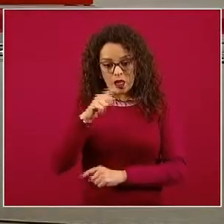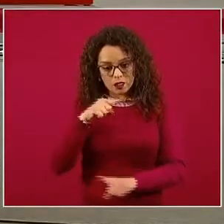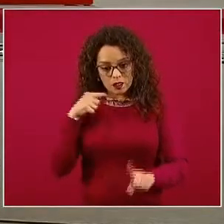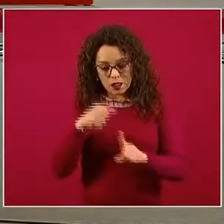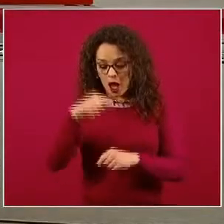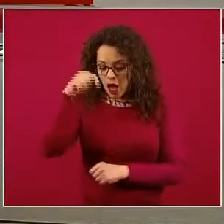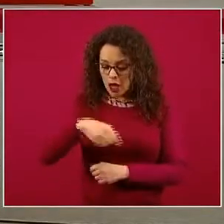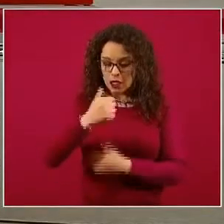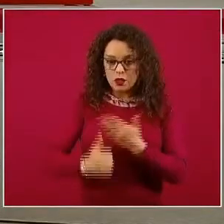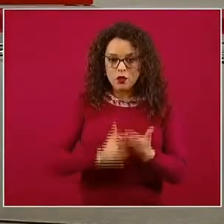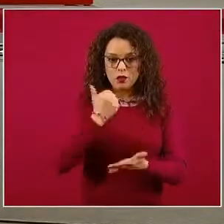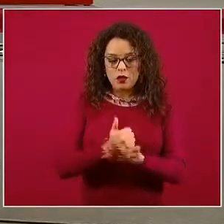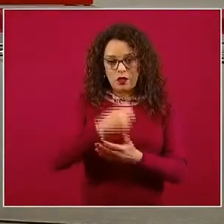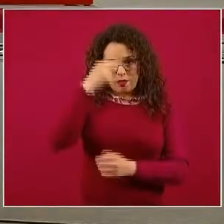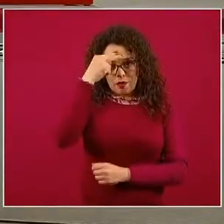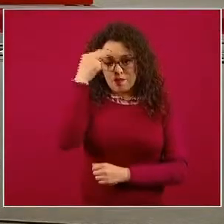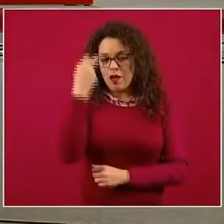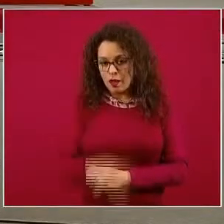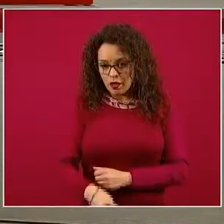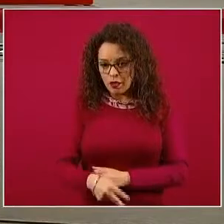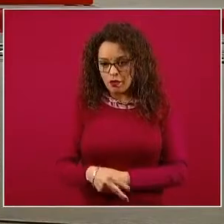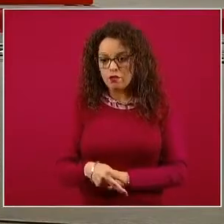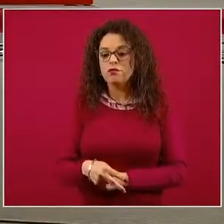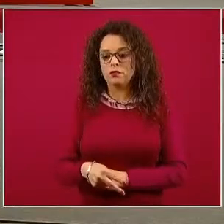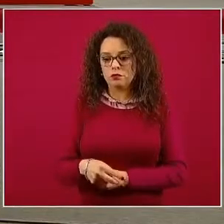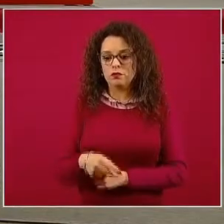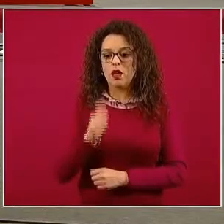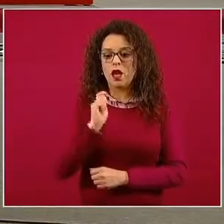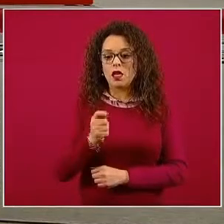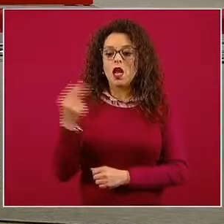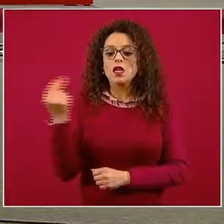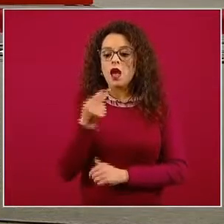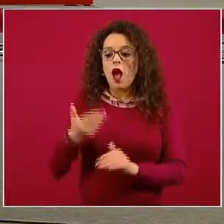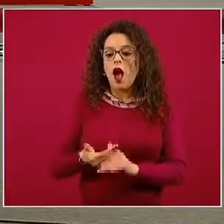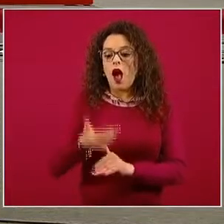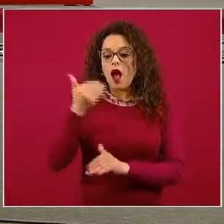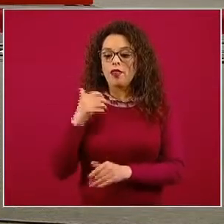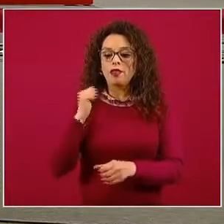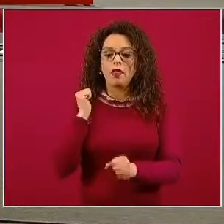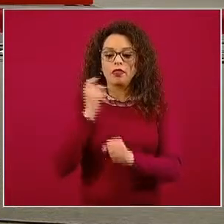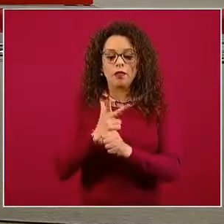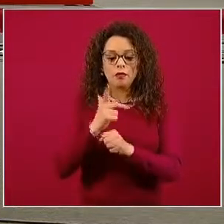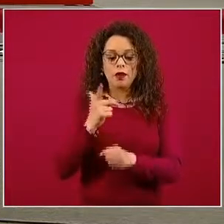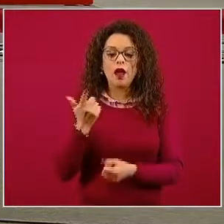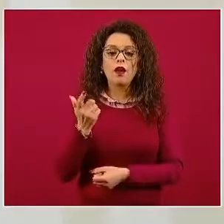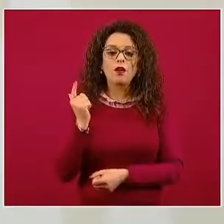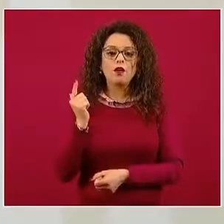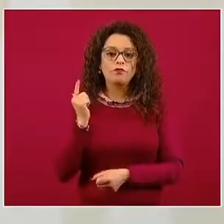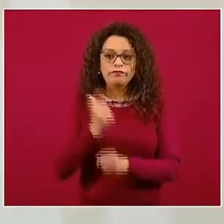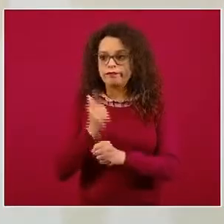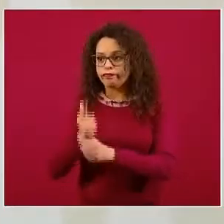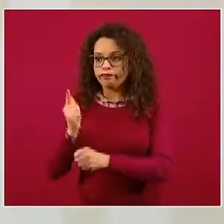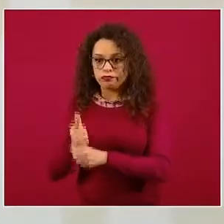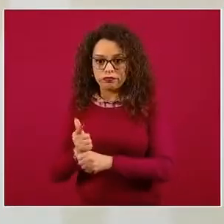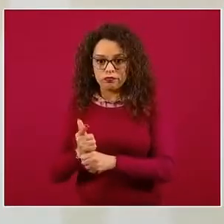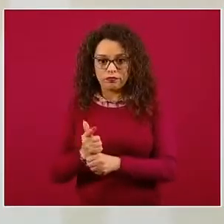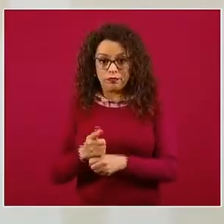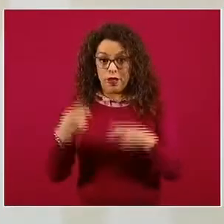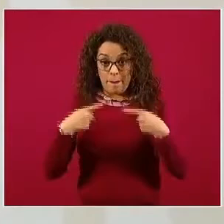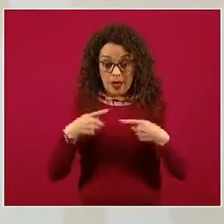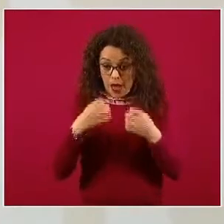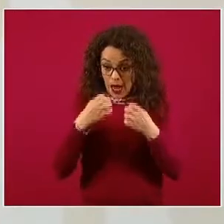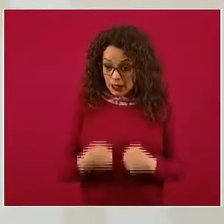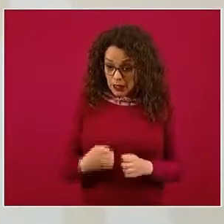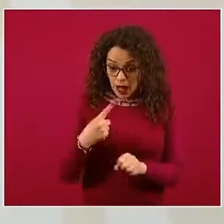de México con esta intervención, poder detectar de manera oportuna a los casos de COVID-19, es decir, a las personas que están